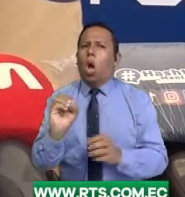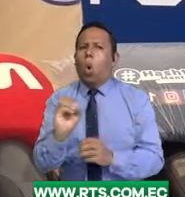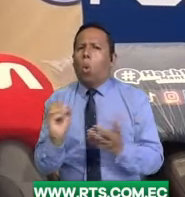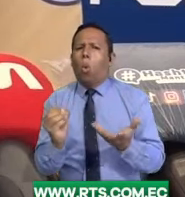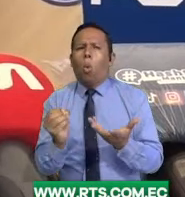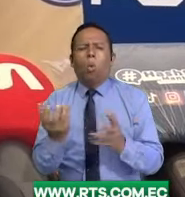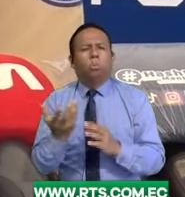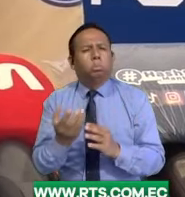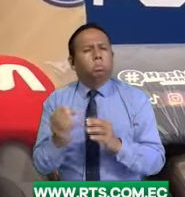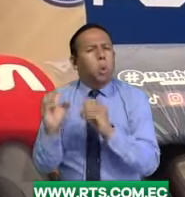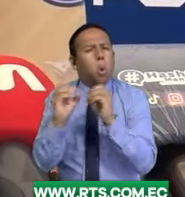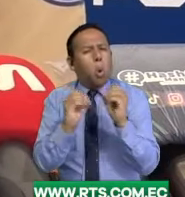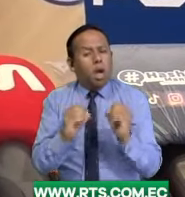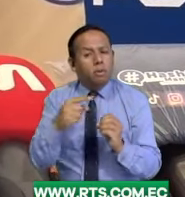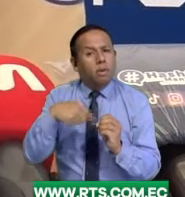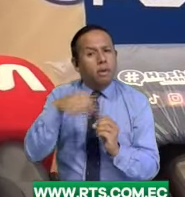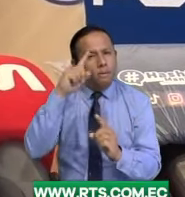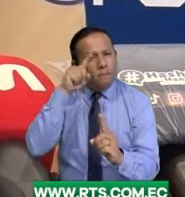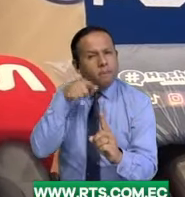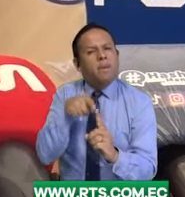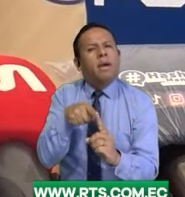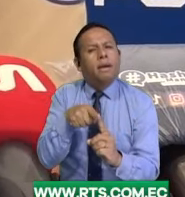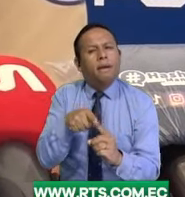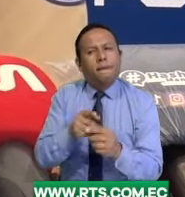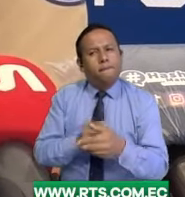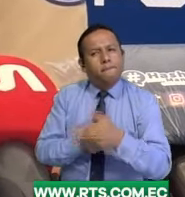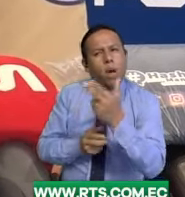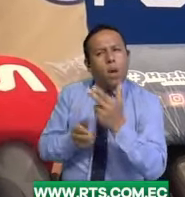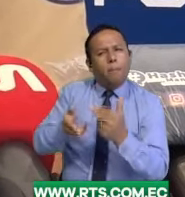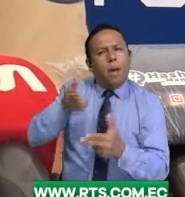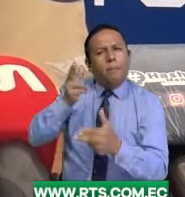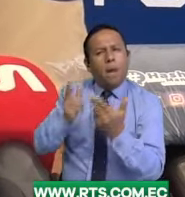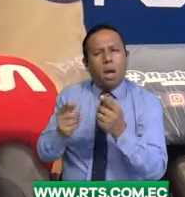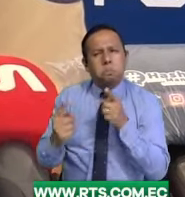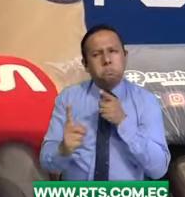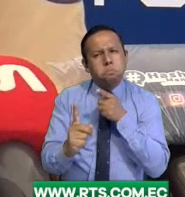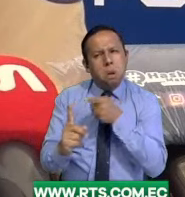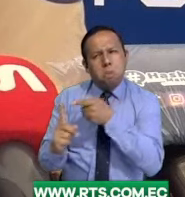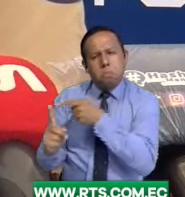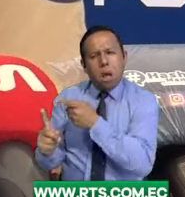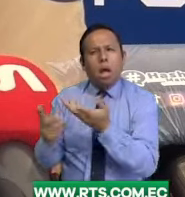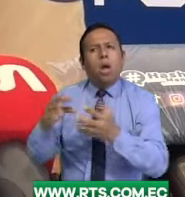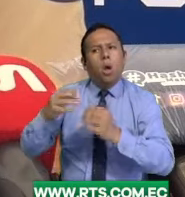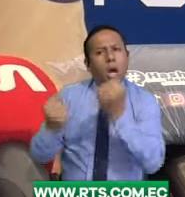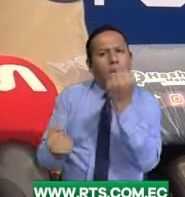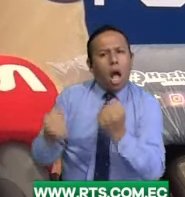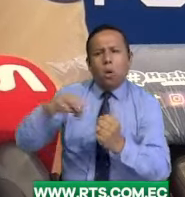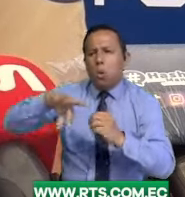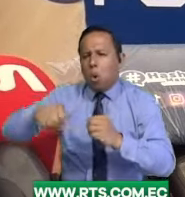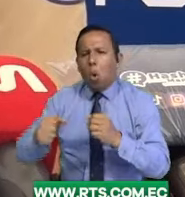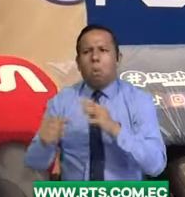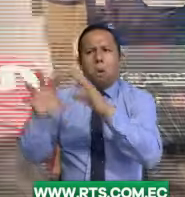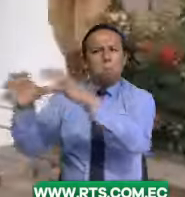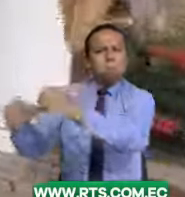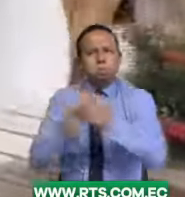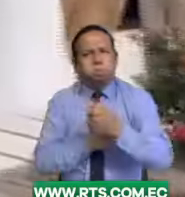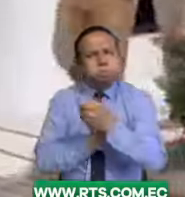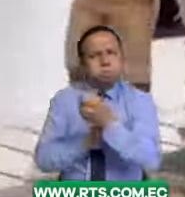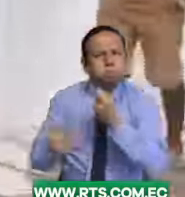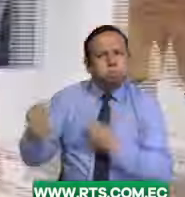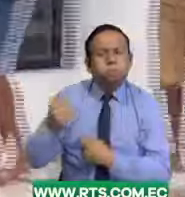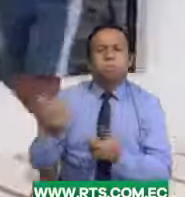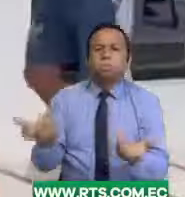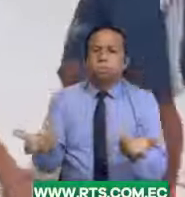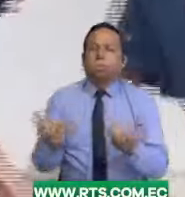dedicadas específicamente a los delitos de homicidios intencionales, robo de vehículos, lo que es secuestro de extorsión. Según la